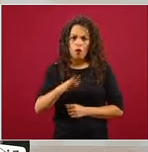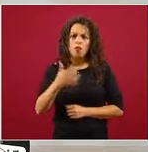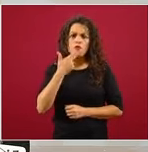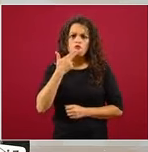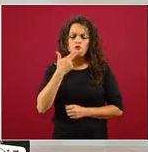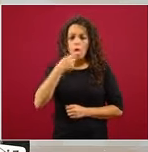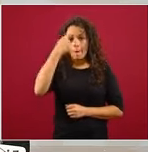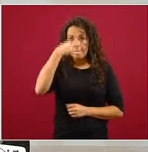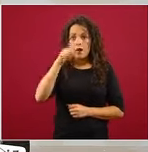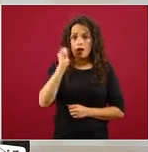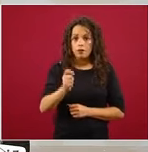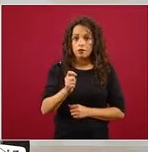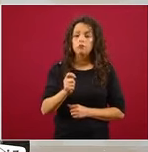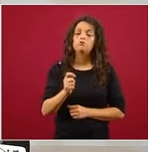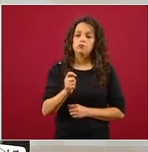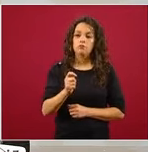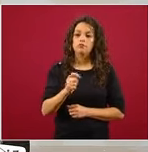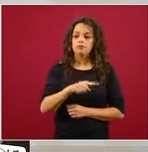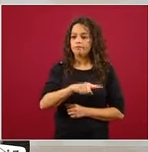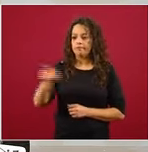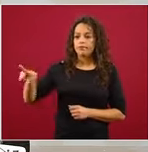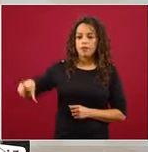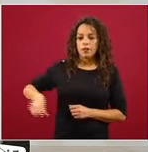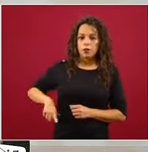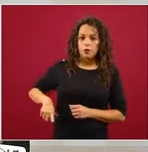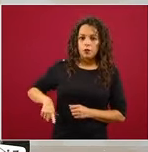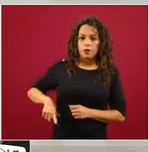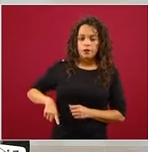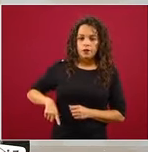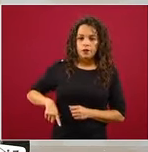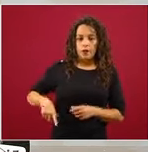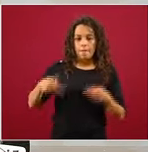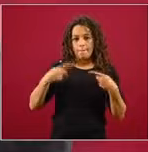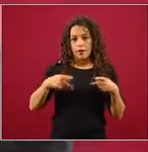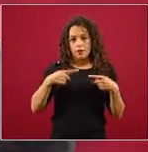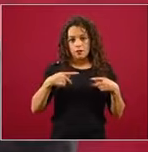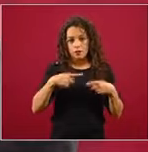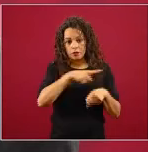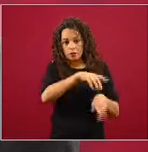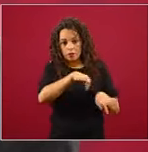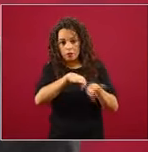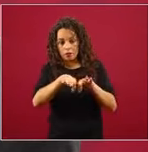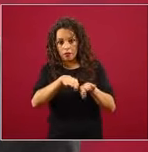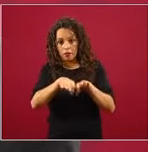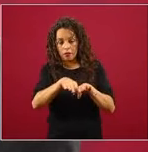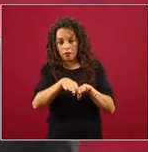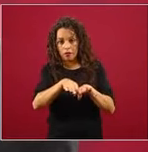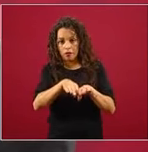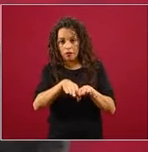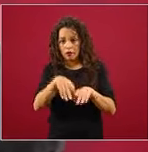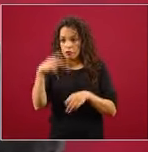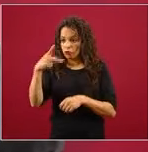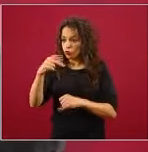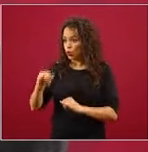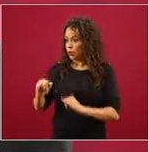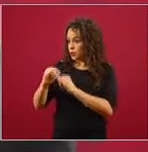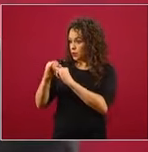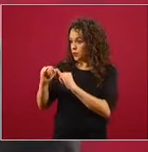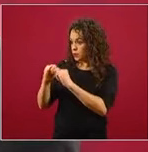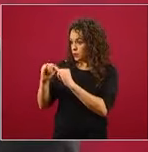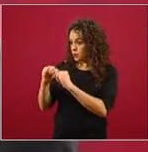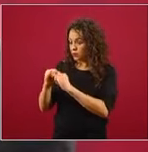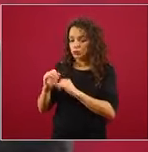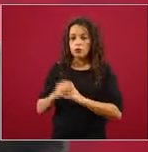sector público, para aquellas trabajadoras y trabajadores cuya dependencia u órgano